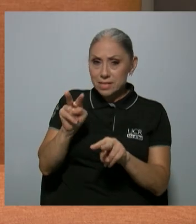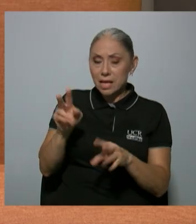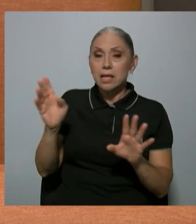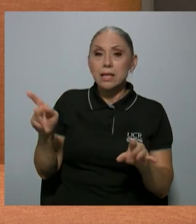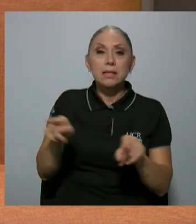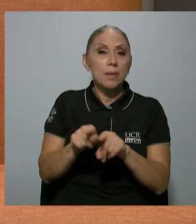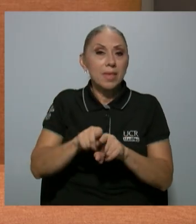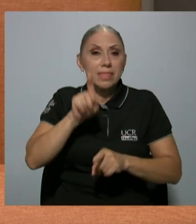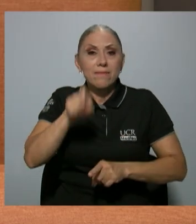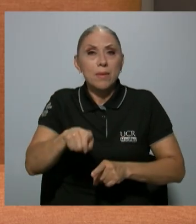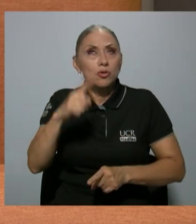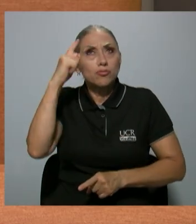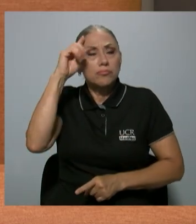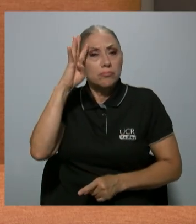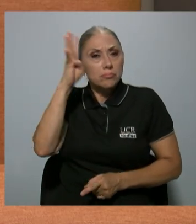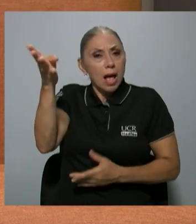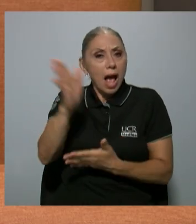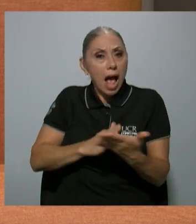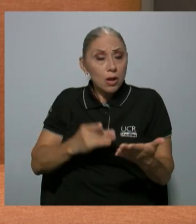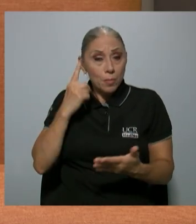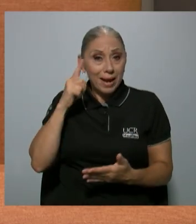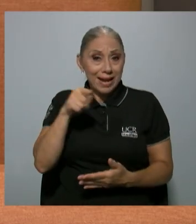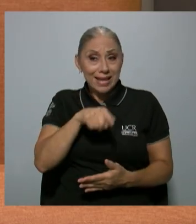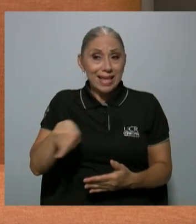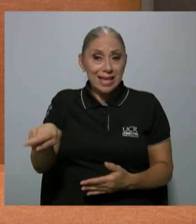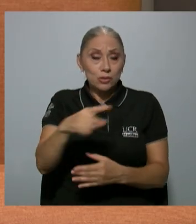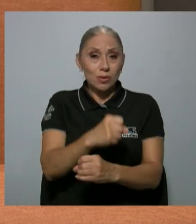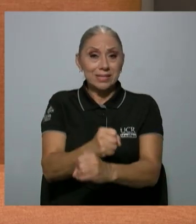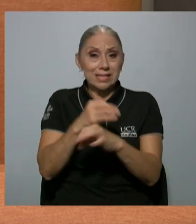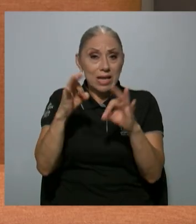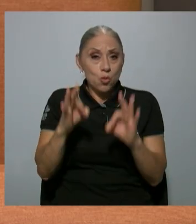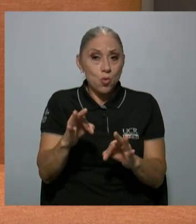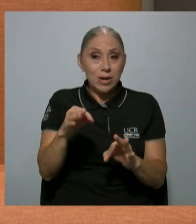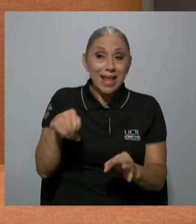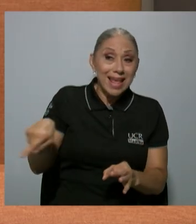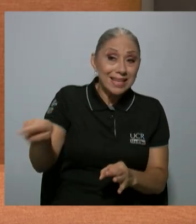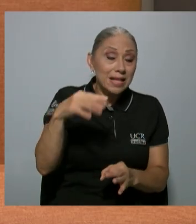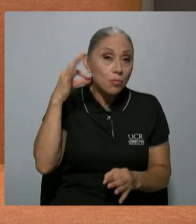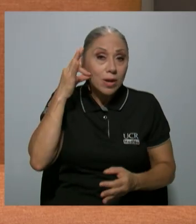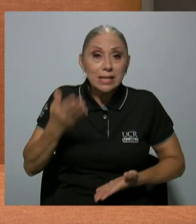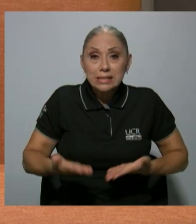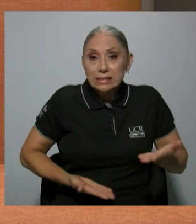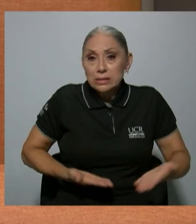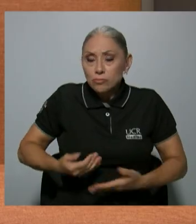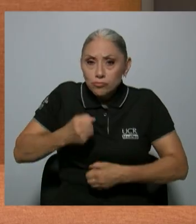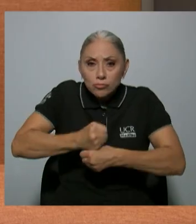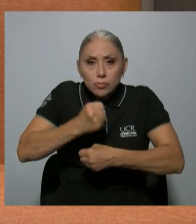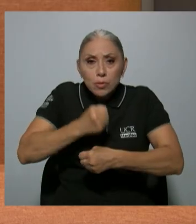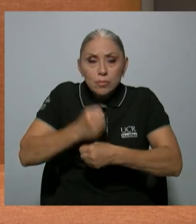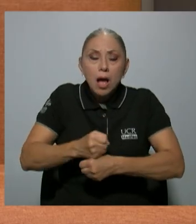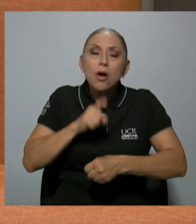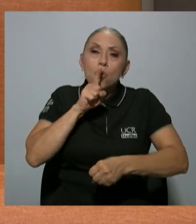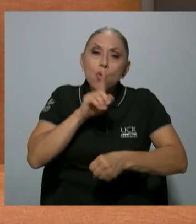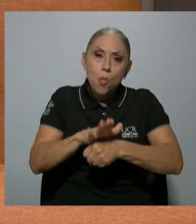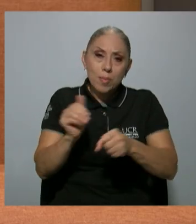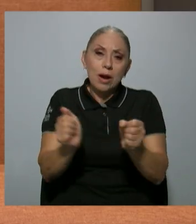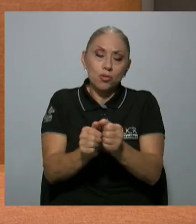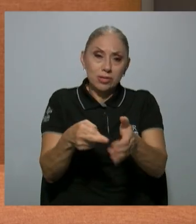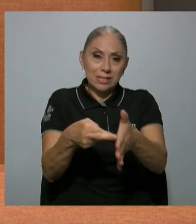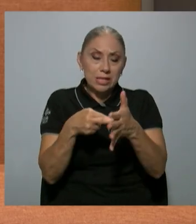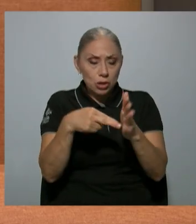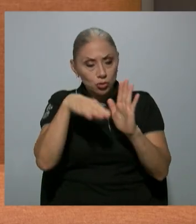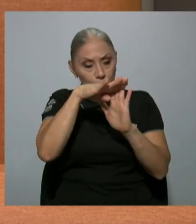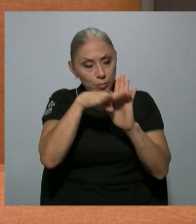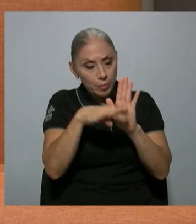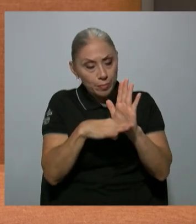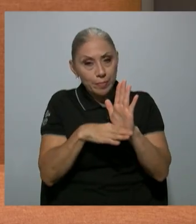pues garantice que la forma en la que lo estarían haciendo pues cumpla con las regulaciones y los estándares internacionales.